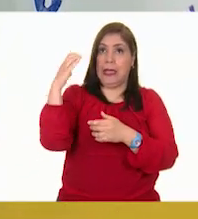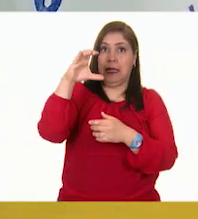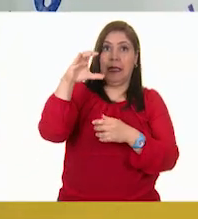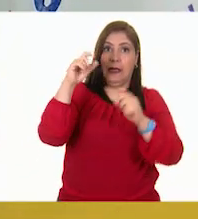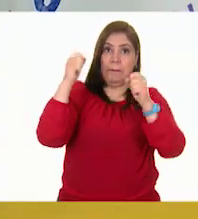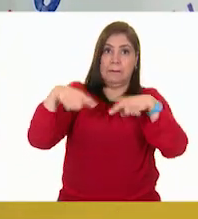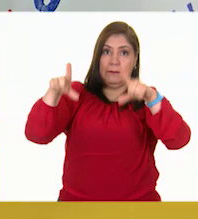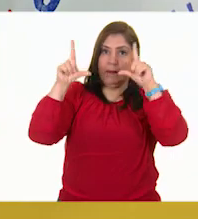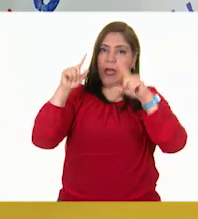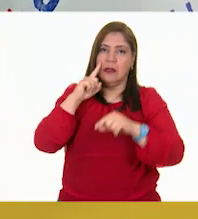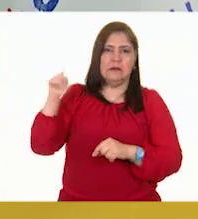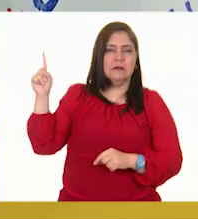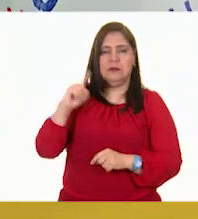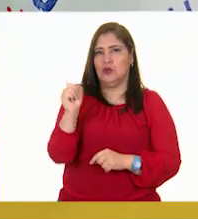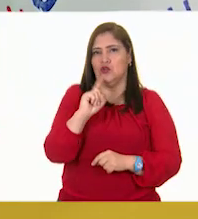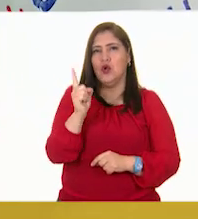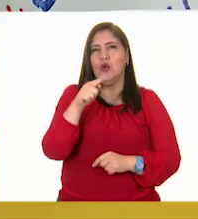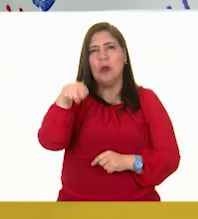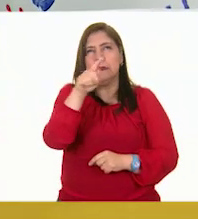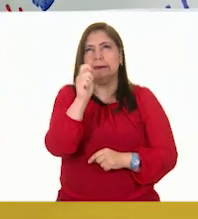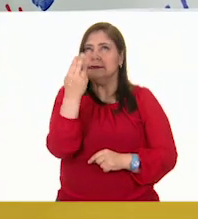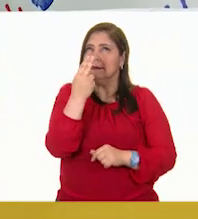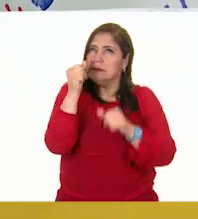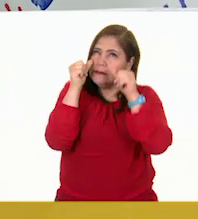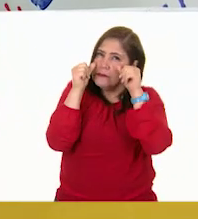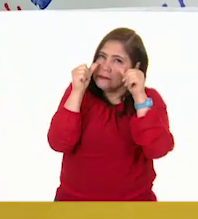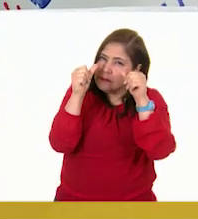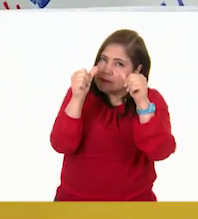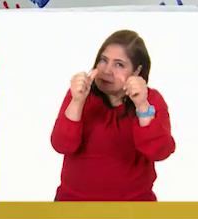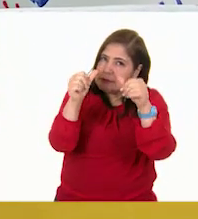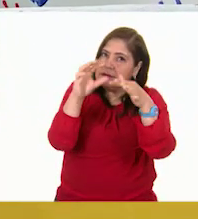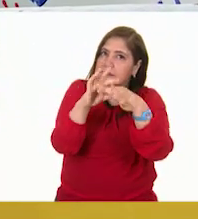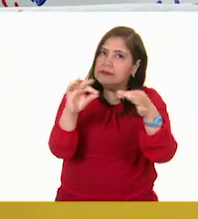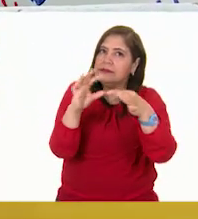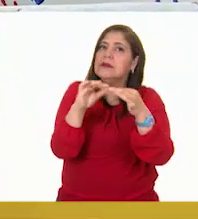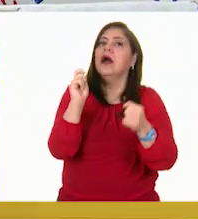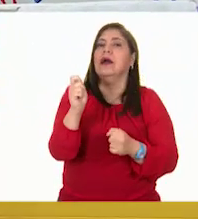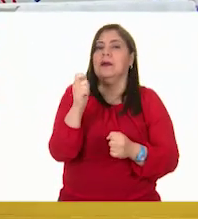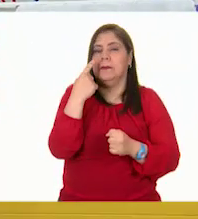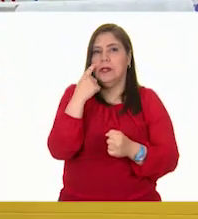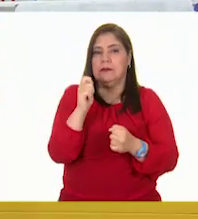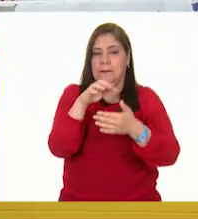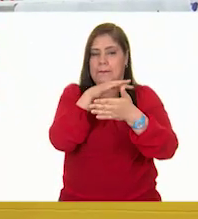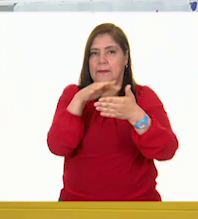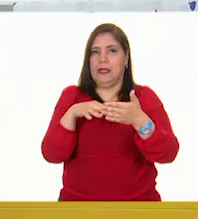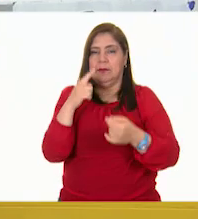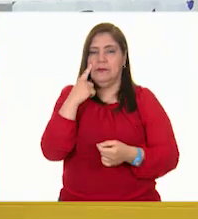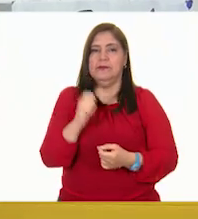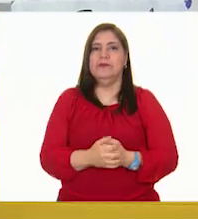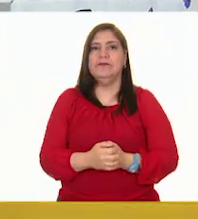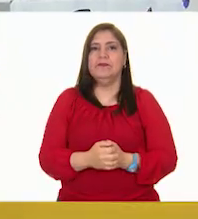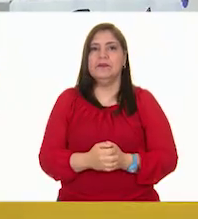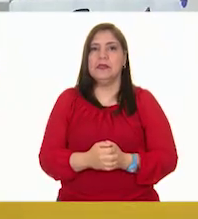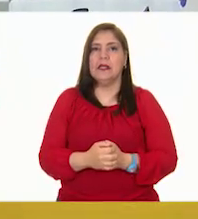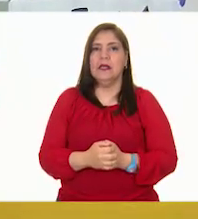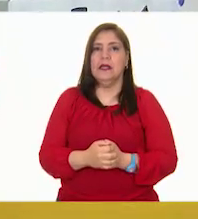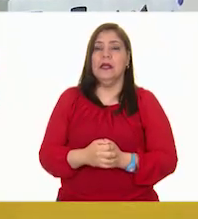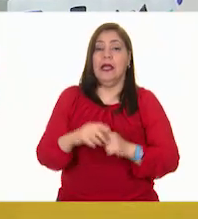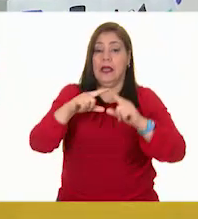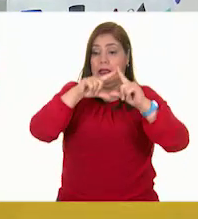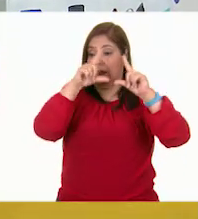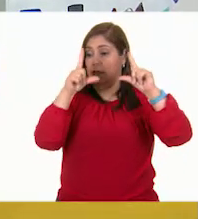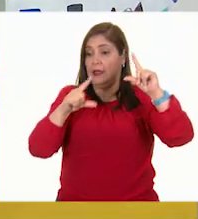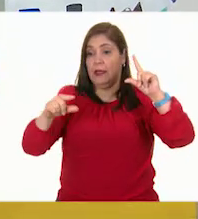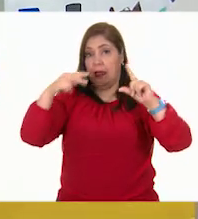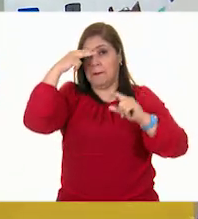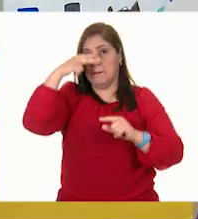Entonces, pongamos nuestro oído muy alerta. Y dice así: en nuestro país